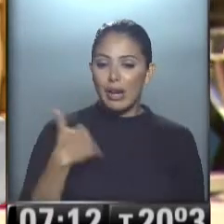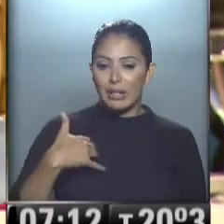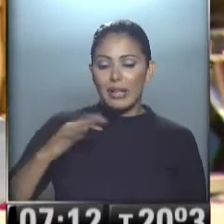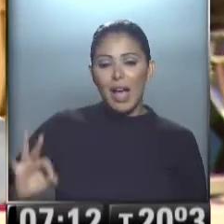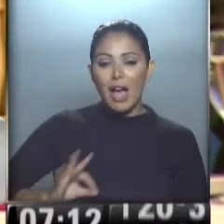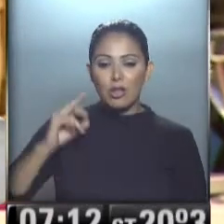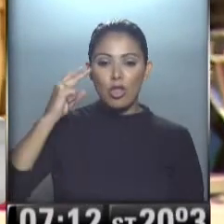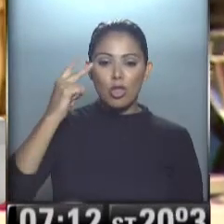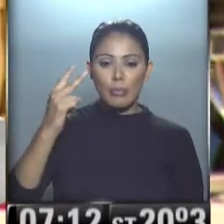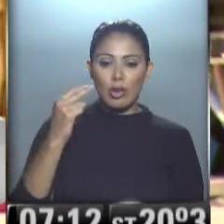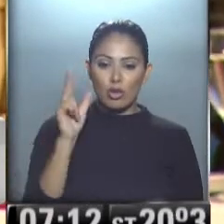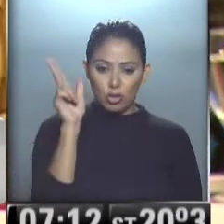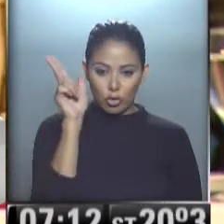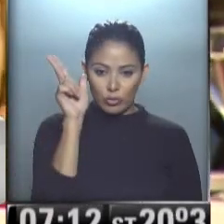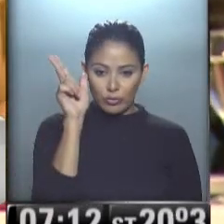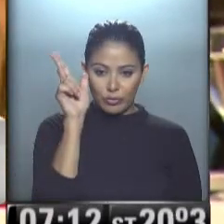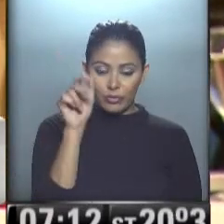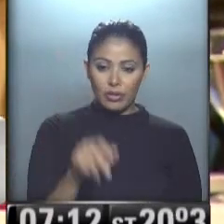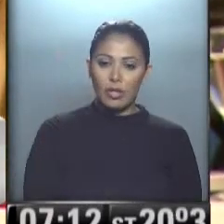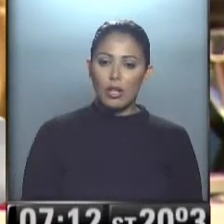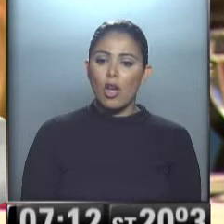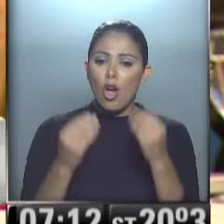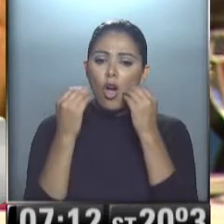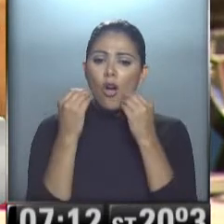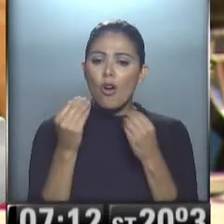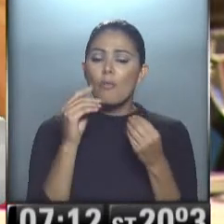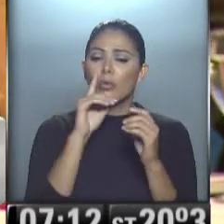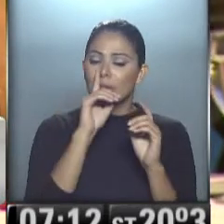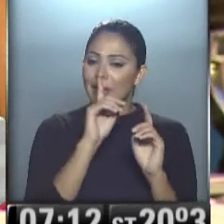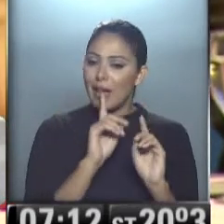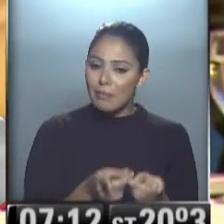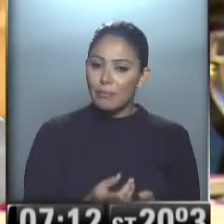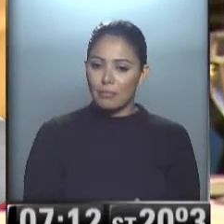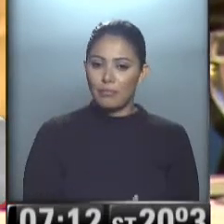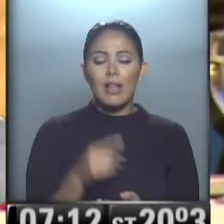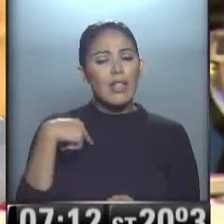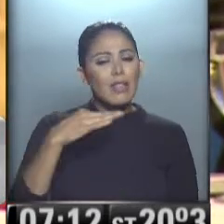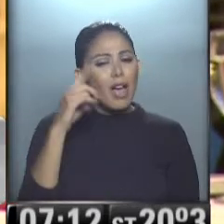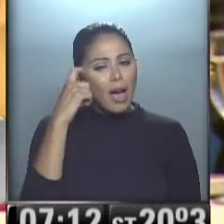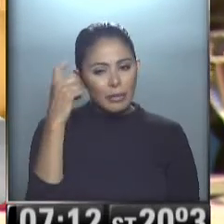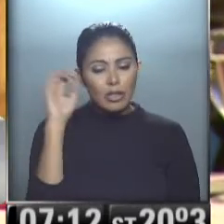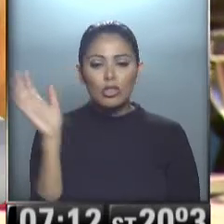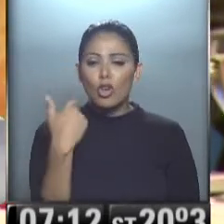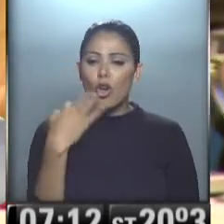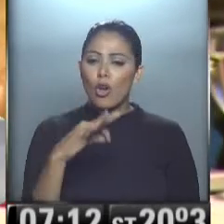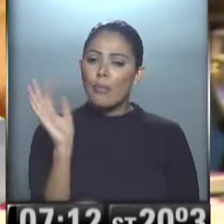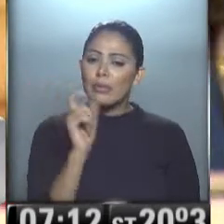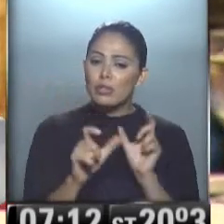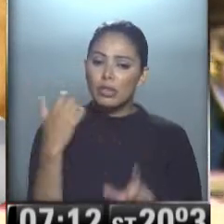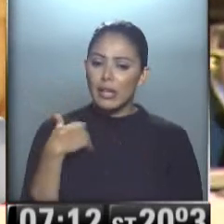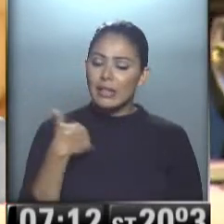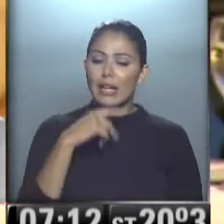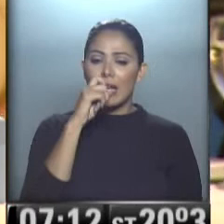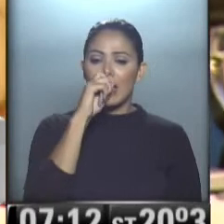año 2008. ¿Y cómo se vincula también? Porque esto es lo que tenemos que aprender todos, los argentinos,